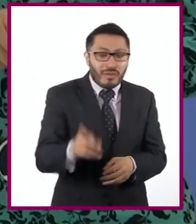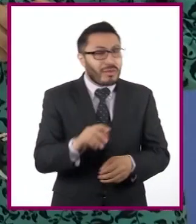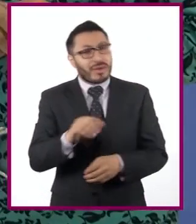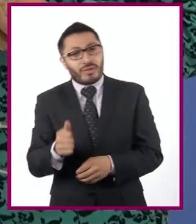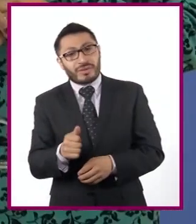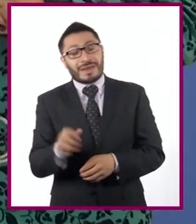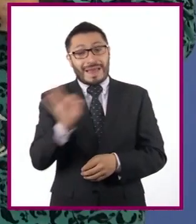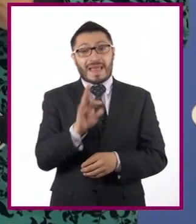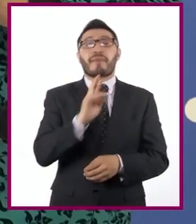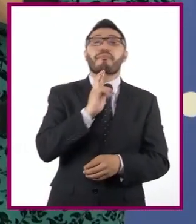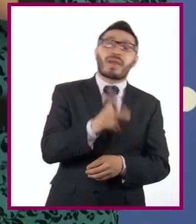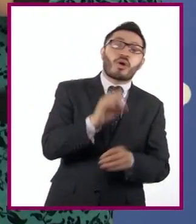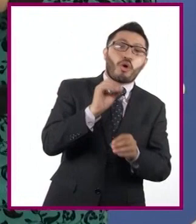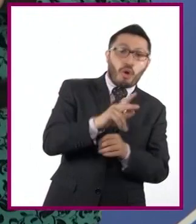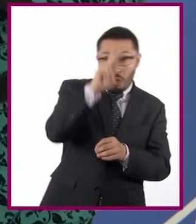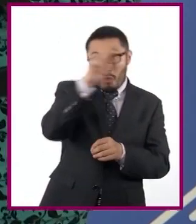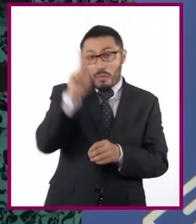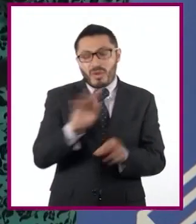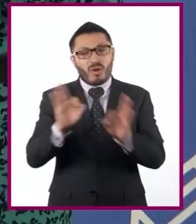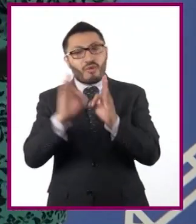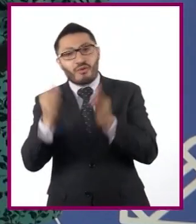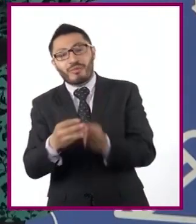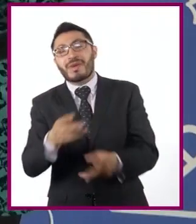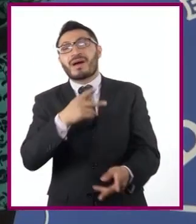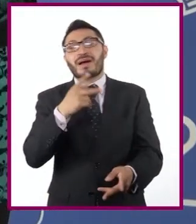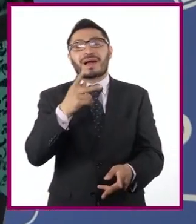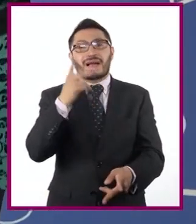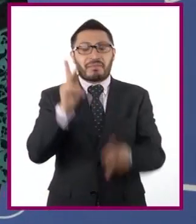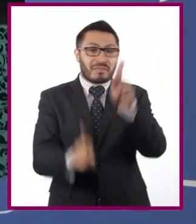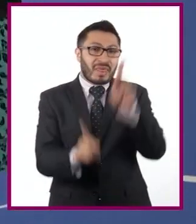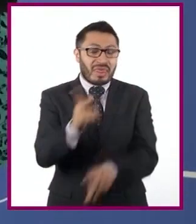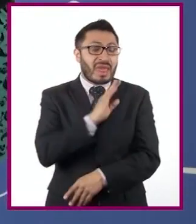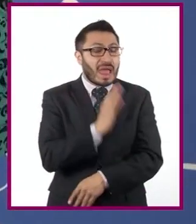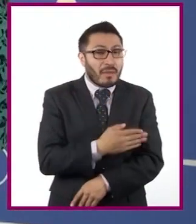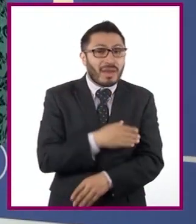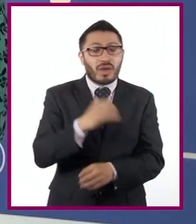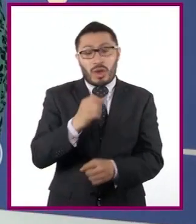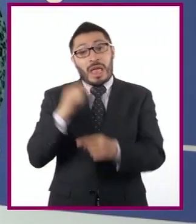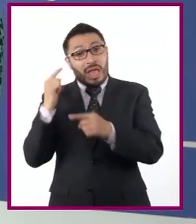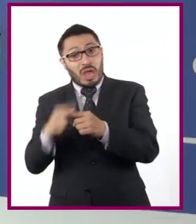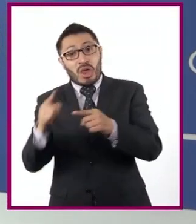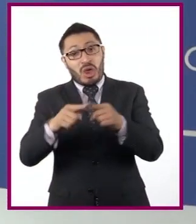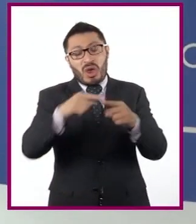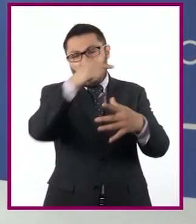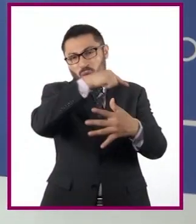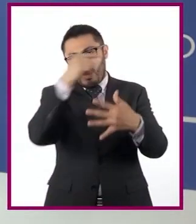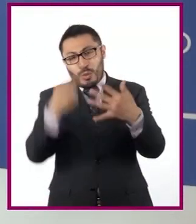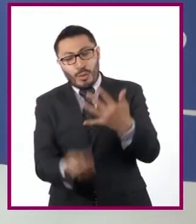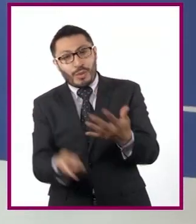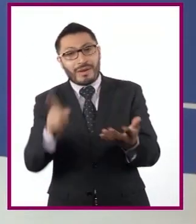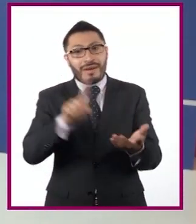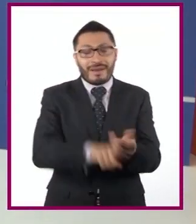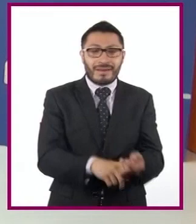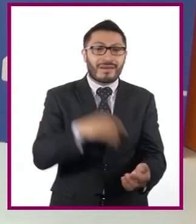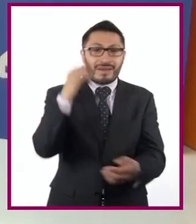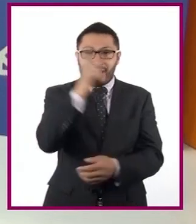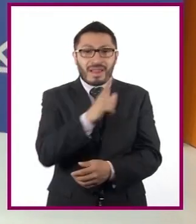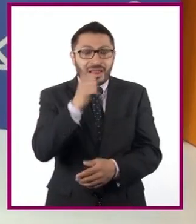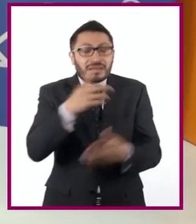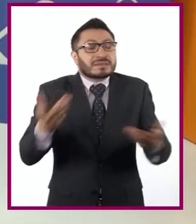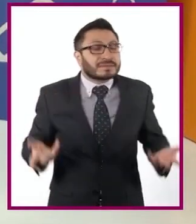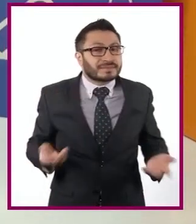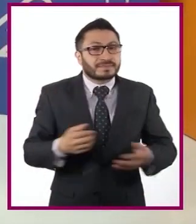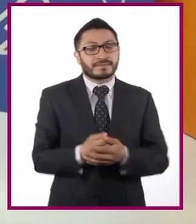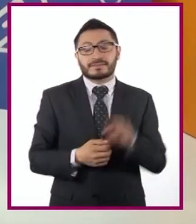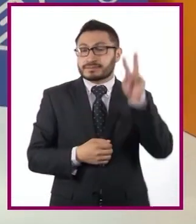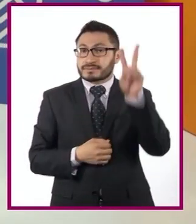una mejor o peor manera de hablar el español y de todas las variantes de pronunciación que ocurren en todas las lenguas. En